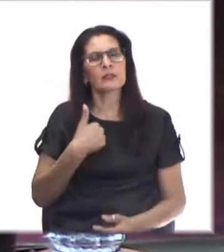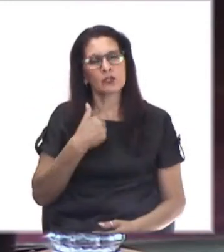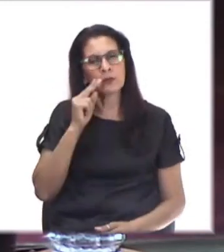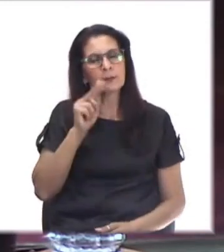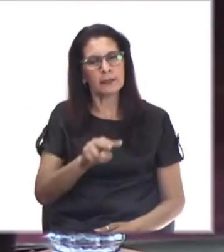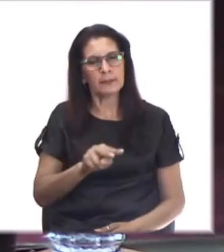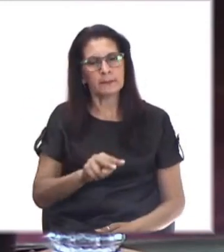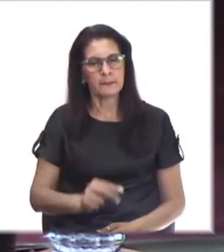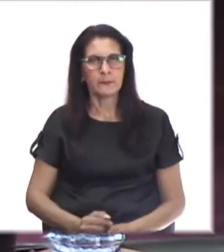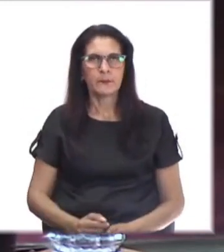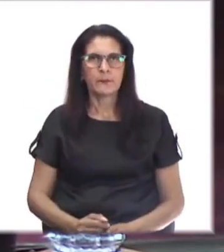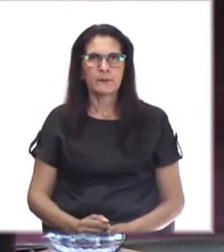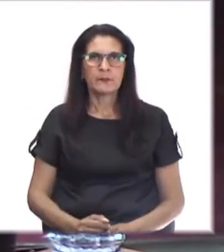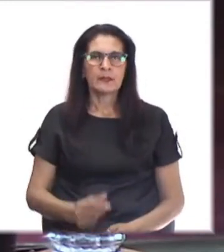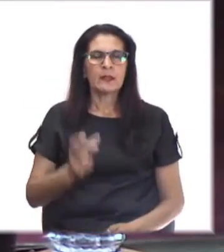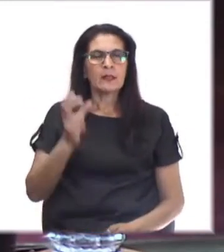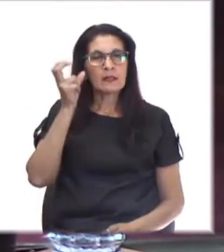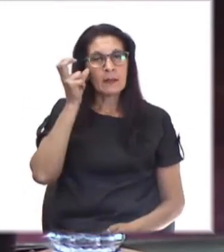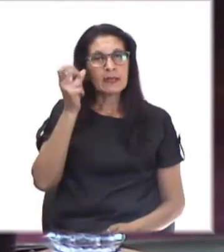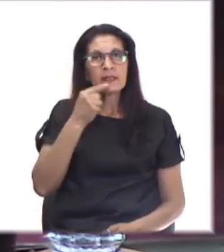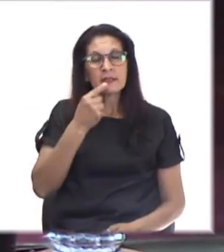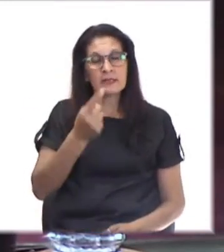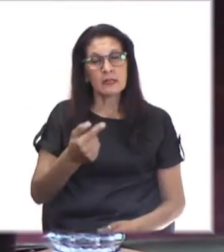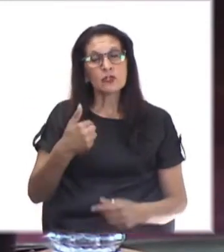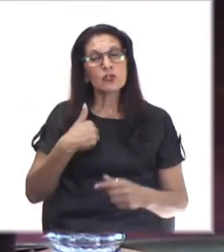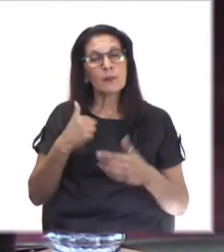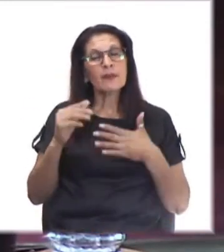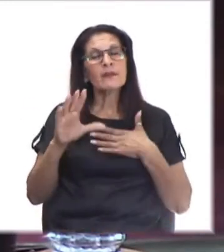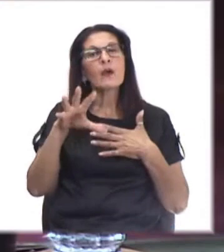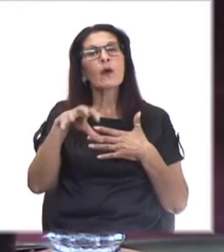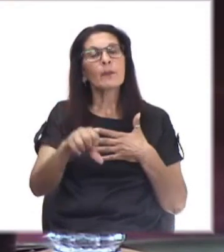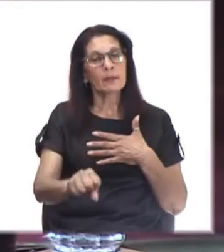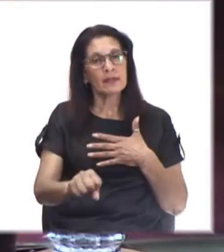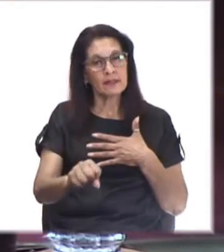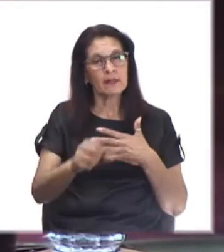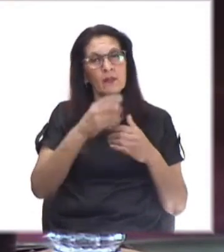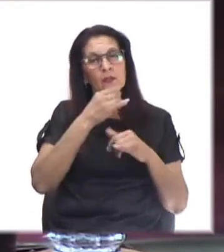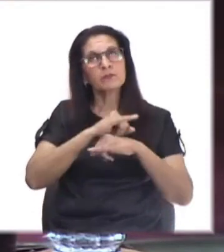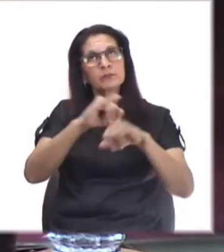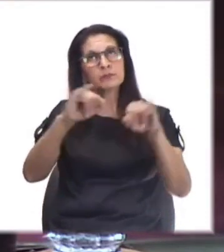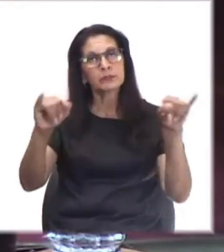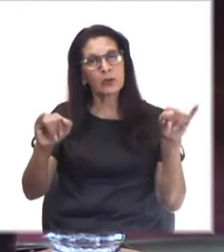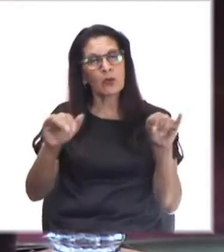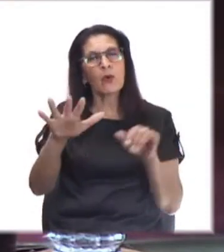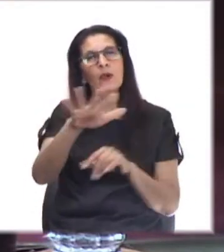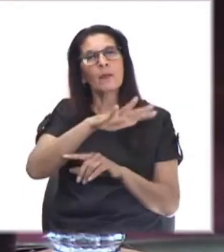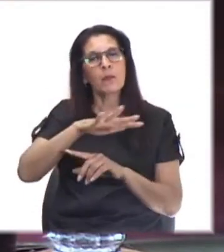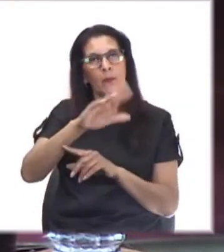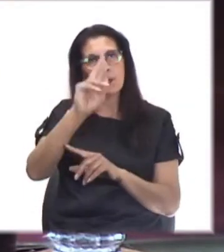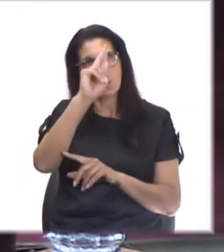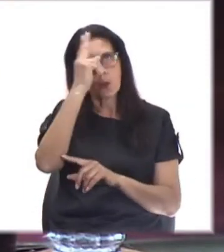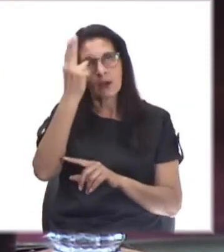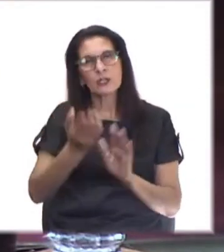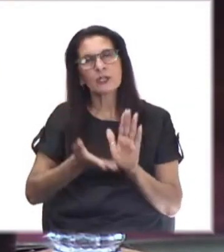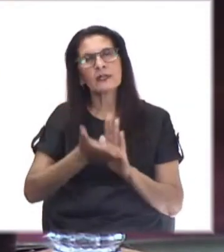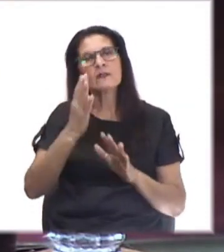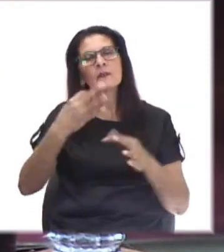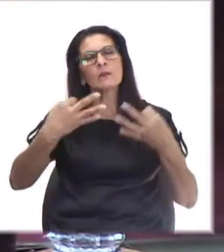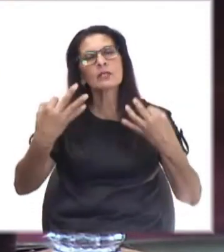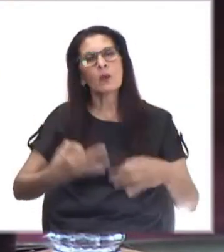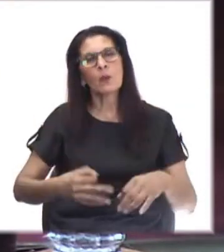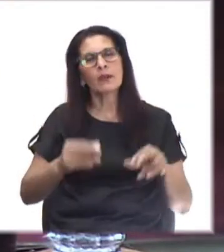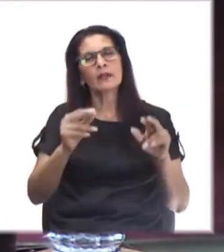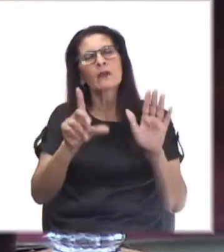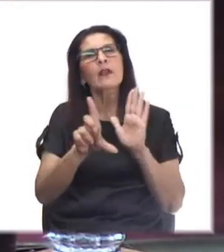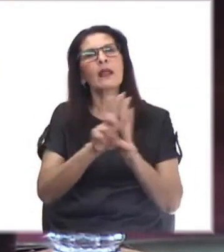presenciar. Tabaré decía, yo me había comprometido en el discurso público con el pueblo uruguayo en que íbamos a cumplir con la ley de caducidad